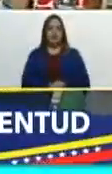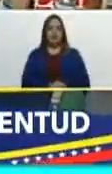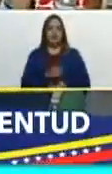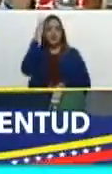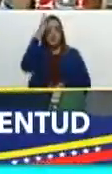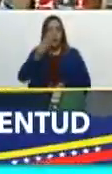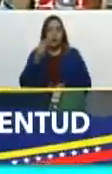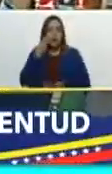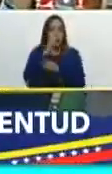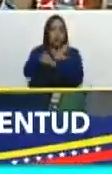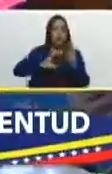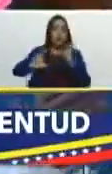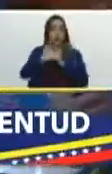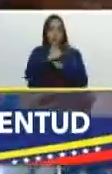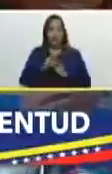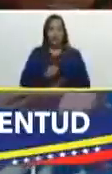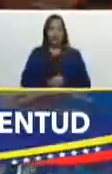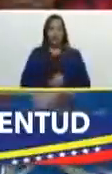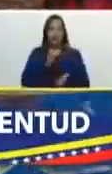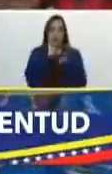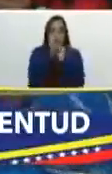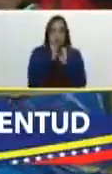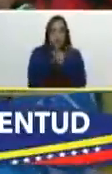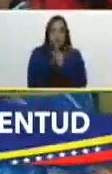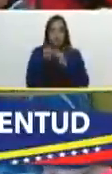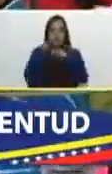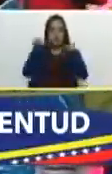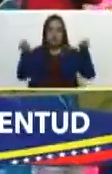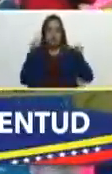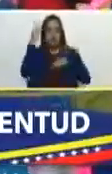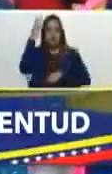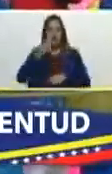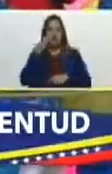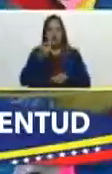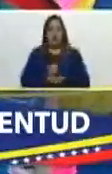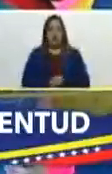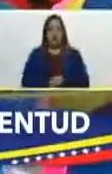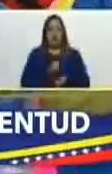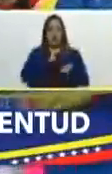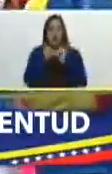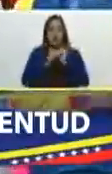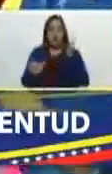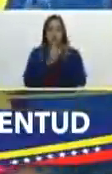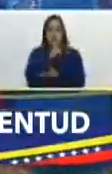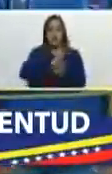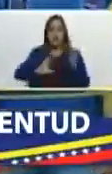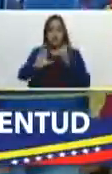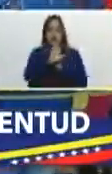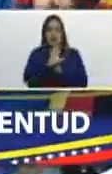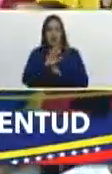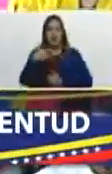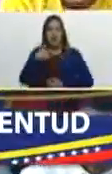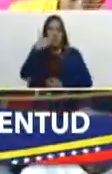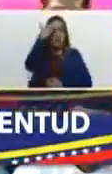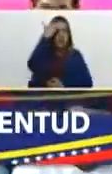de la cultura, del deporte, muchachos, a la juventud de la cultura, mi